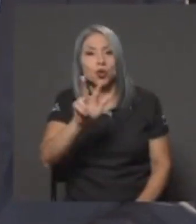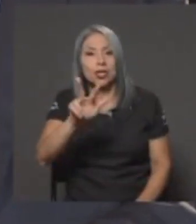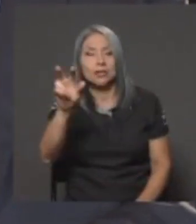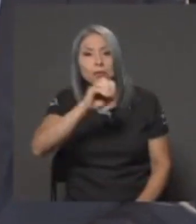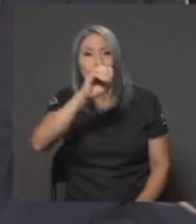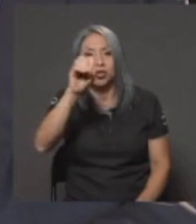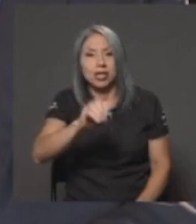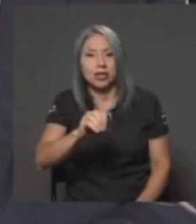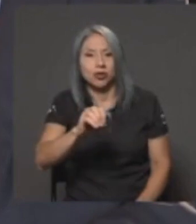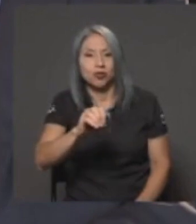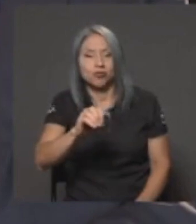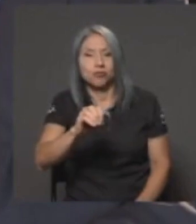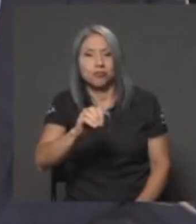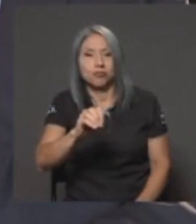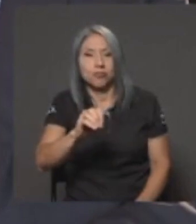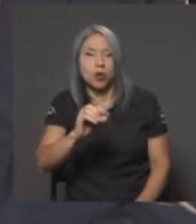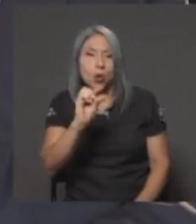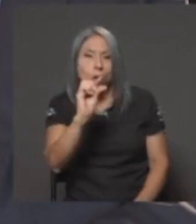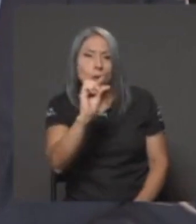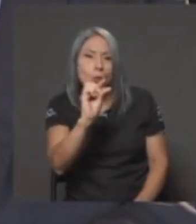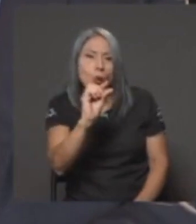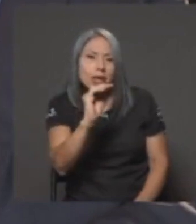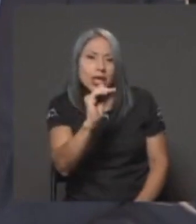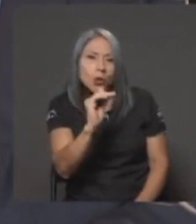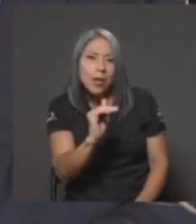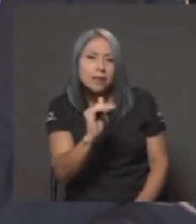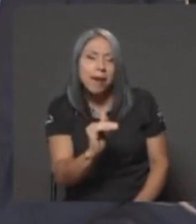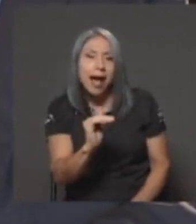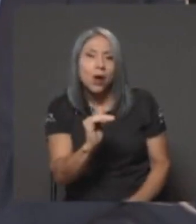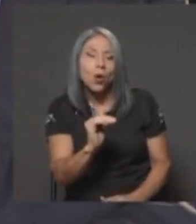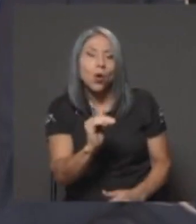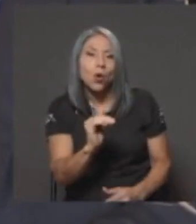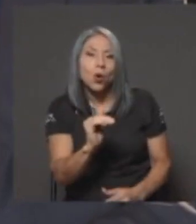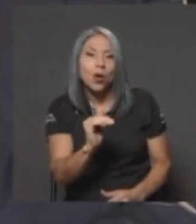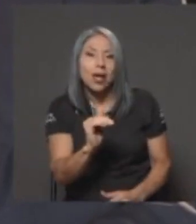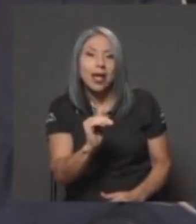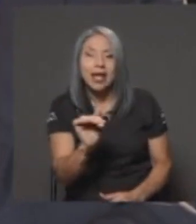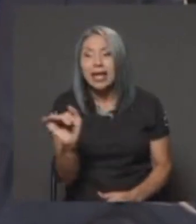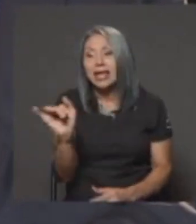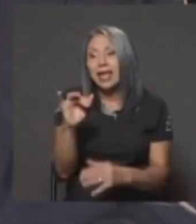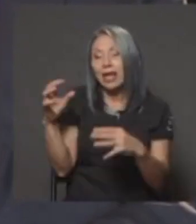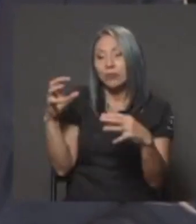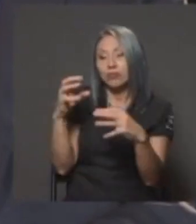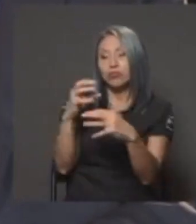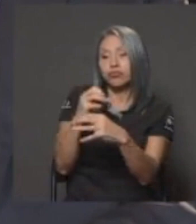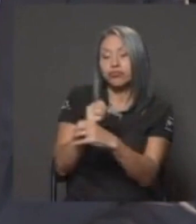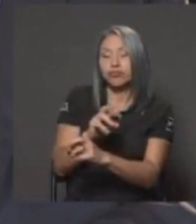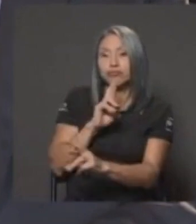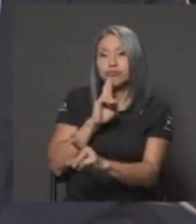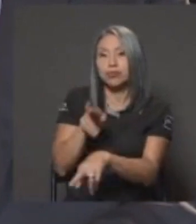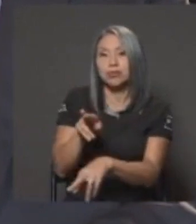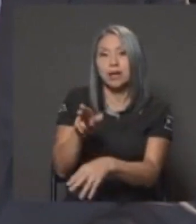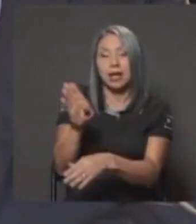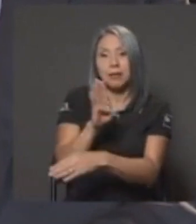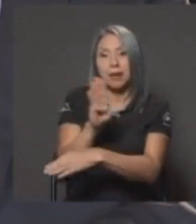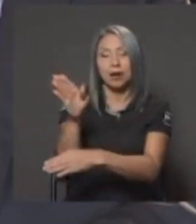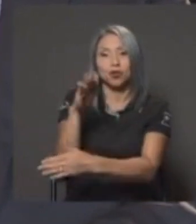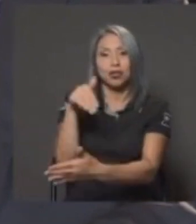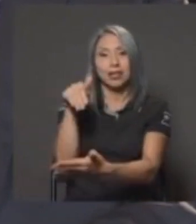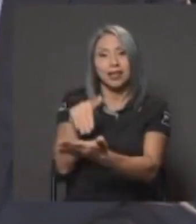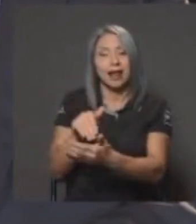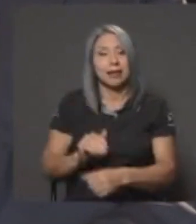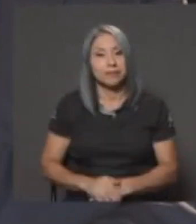2.3%. Nos dio un poquito más bajo que lo que le estaba dando al Banco Central.